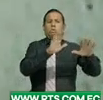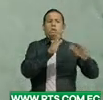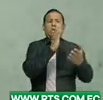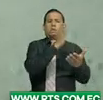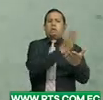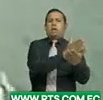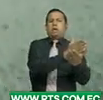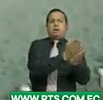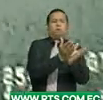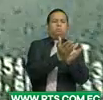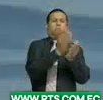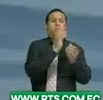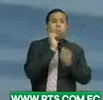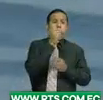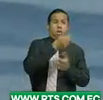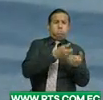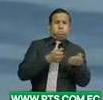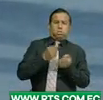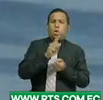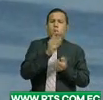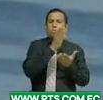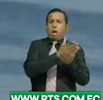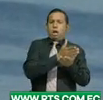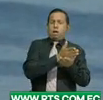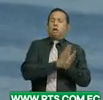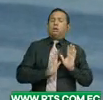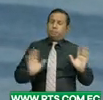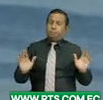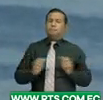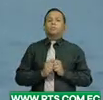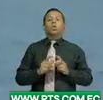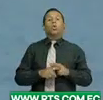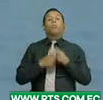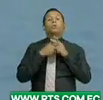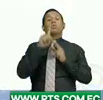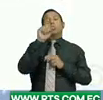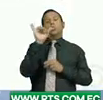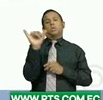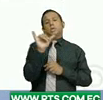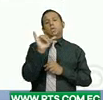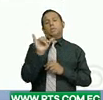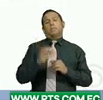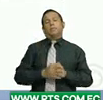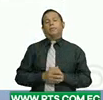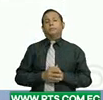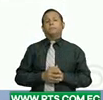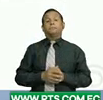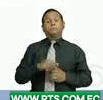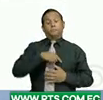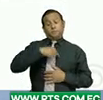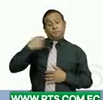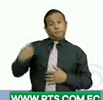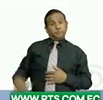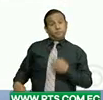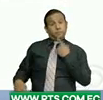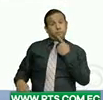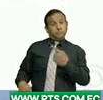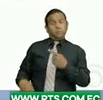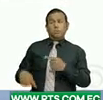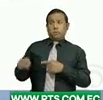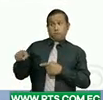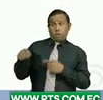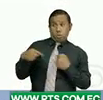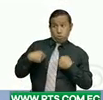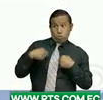operaciones durante dicha moratoria. Dicho acuerdo comenzará el próximo 1 de septiembre. China acepta que Ecuador supervise los